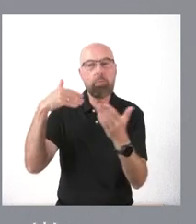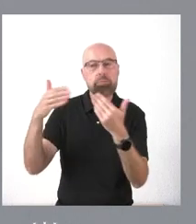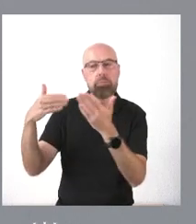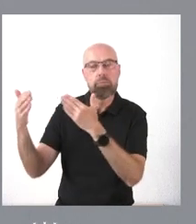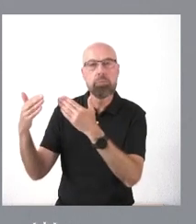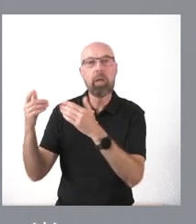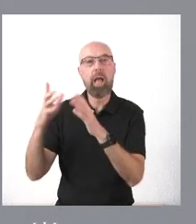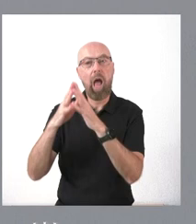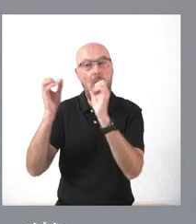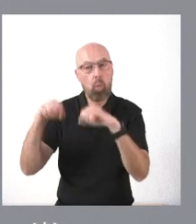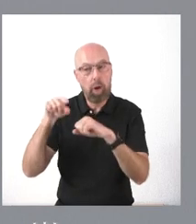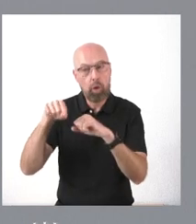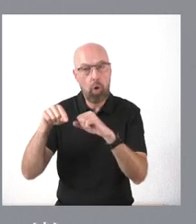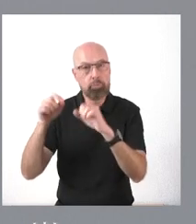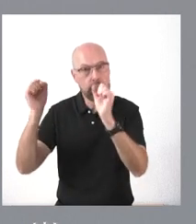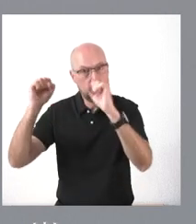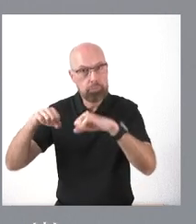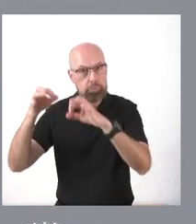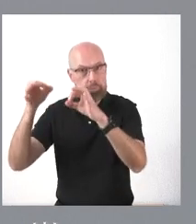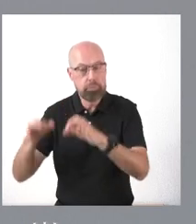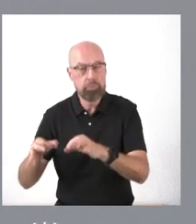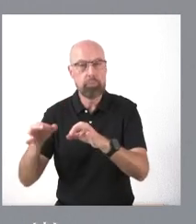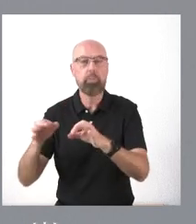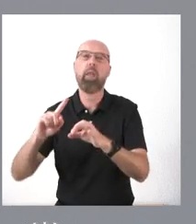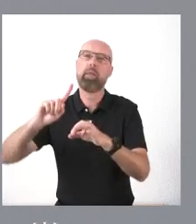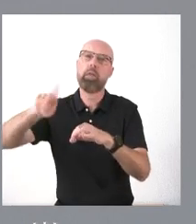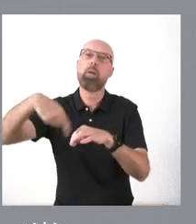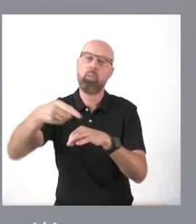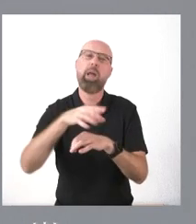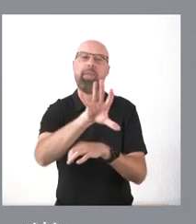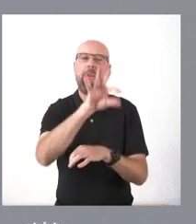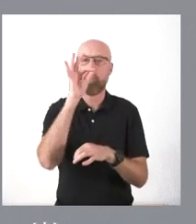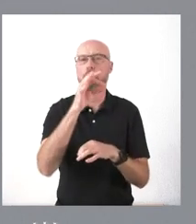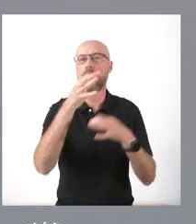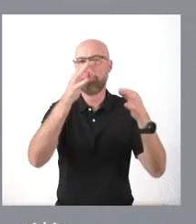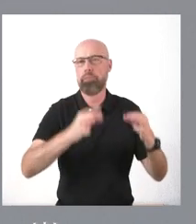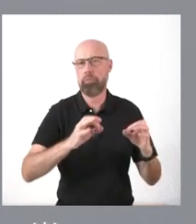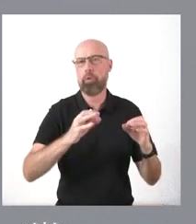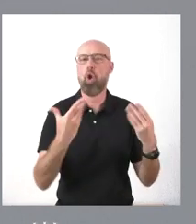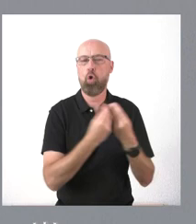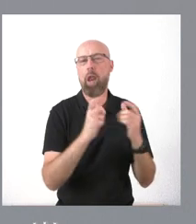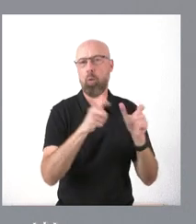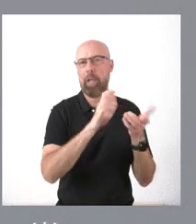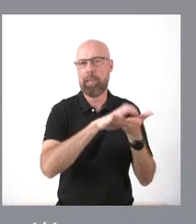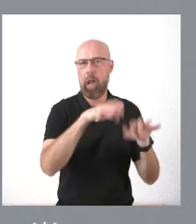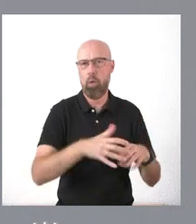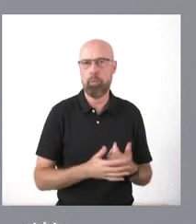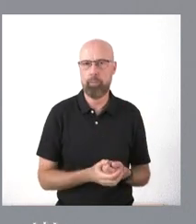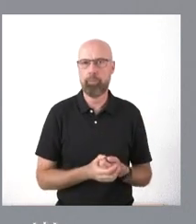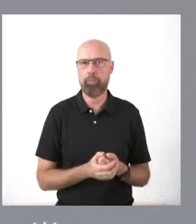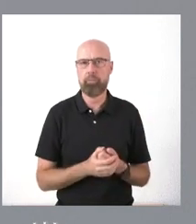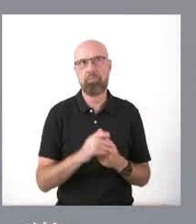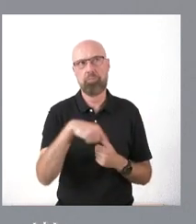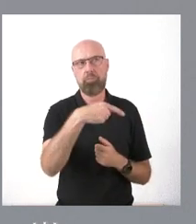regional Agrario Pues que esas decisiones se puedan acordar ya formalmente por la junta de Castilla y león Una vez que se celebre el próximo jueves